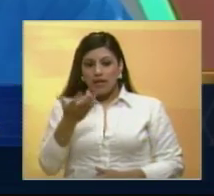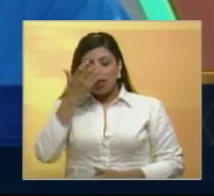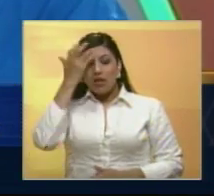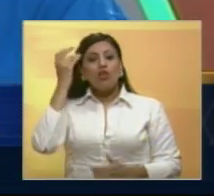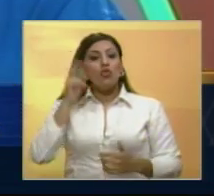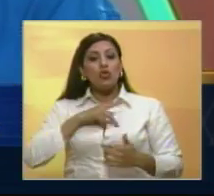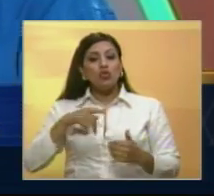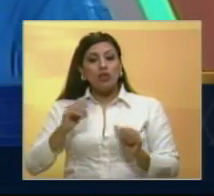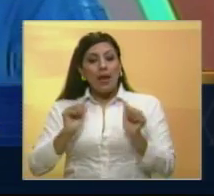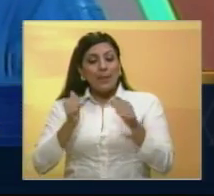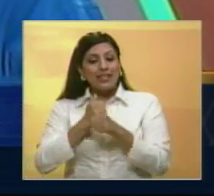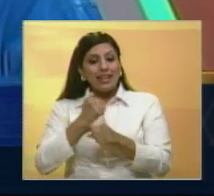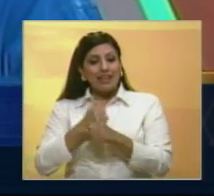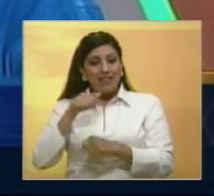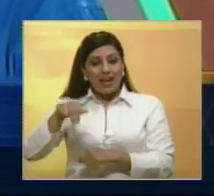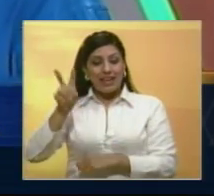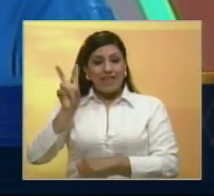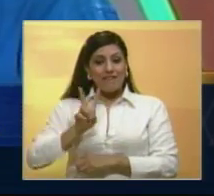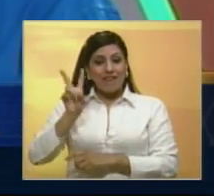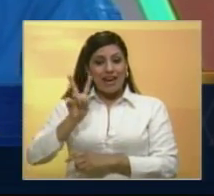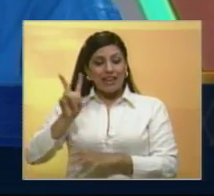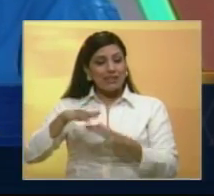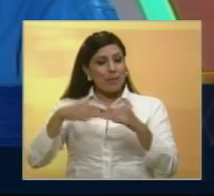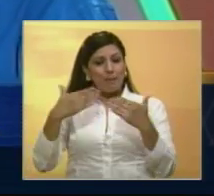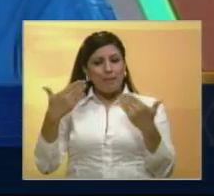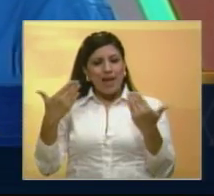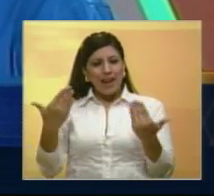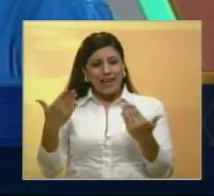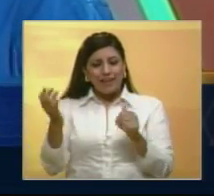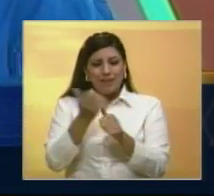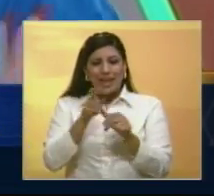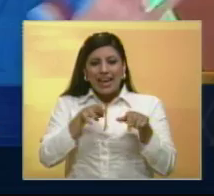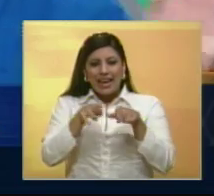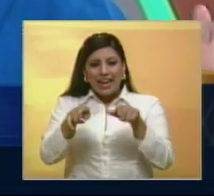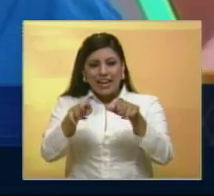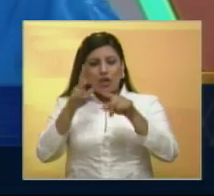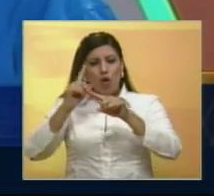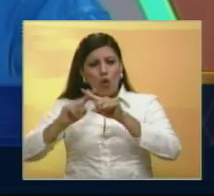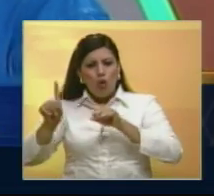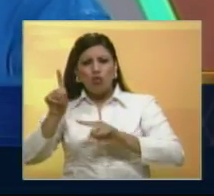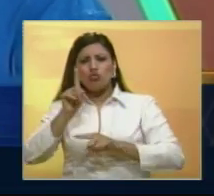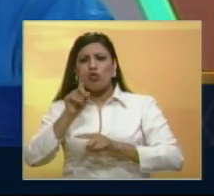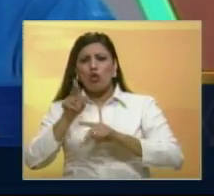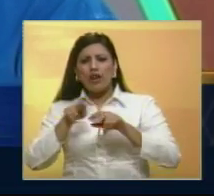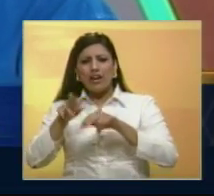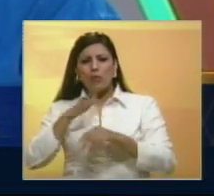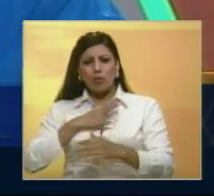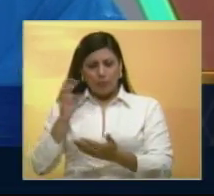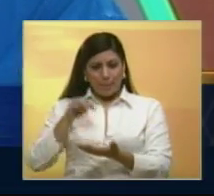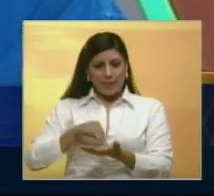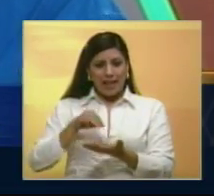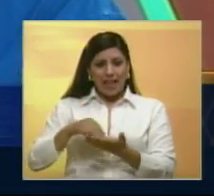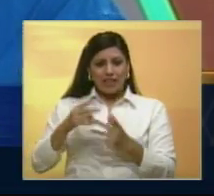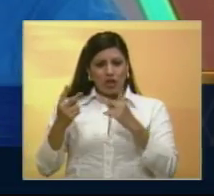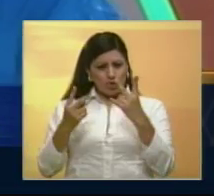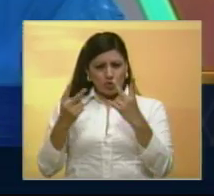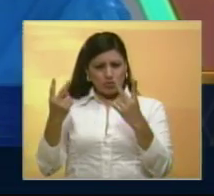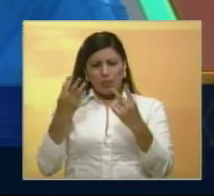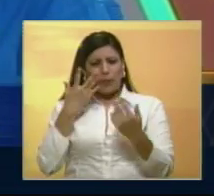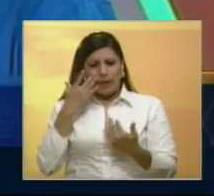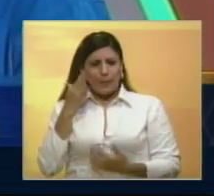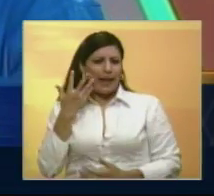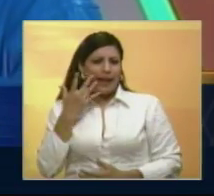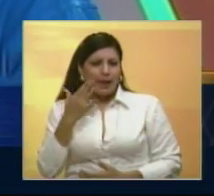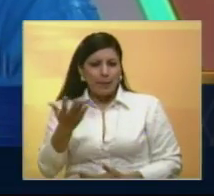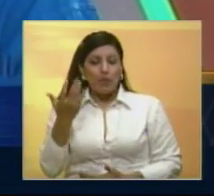estamos iniciando trabajos aquí en Vargas, en el río Oricao, para captar el río Oricao o el río Aniagua en el estado Miranda, por ponerte 2 ejemplos. Es